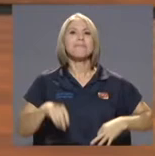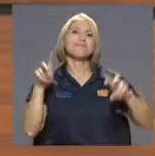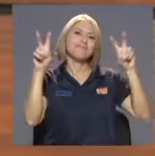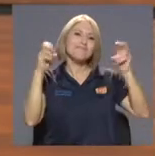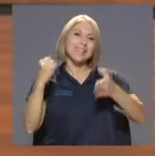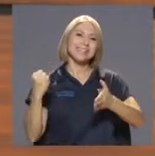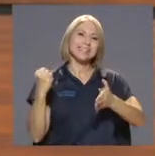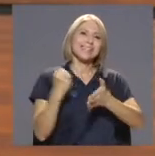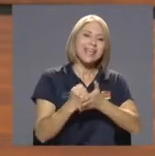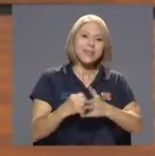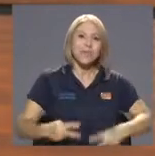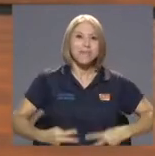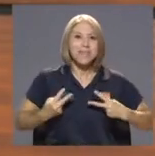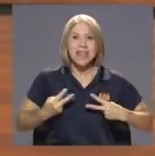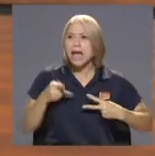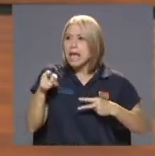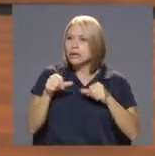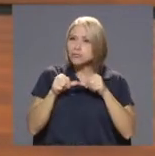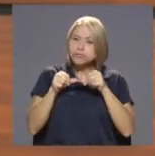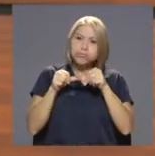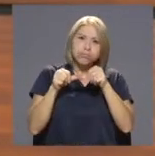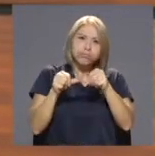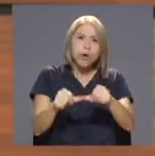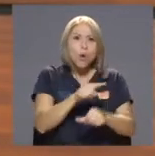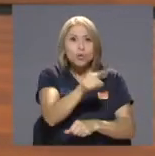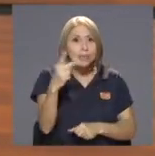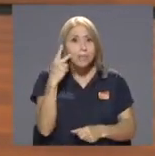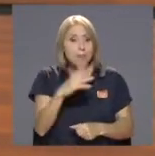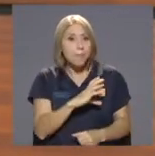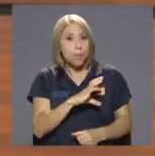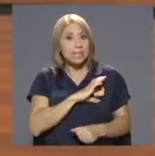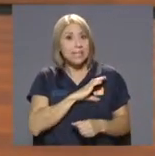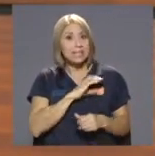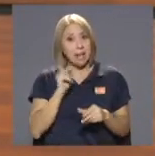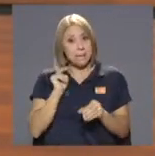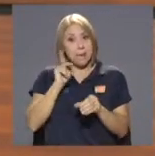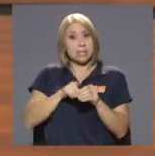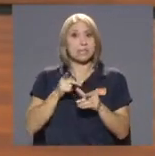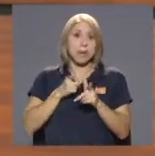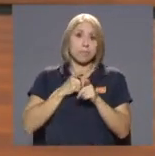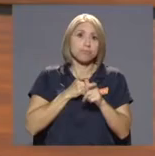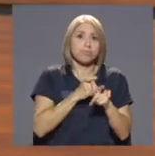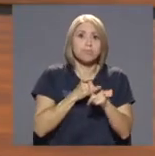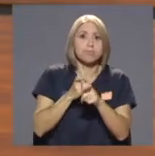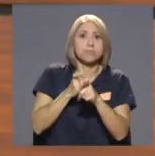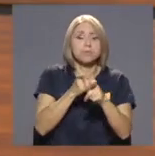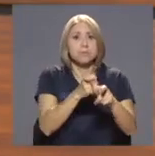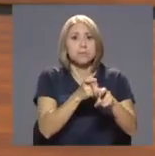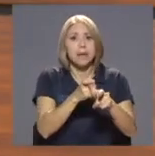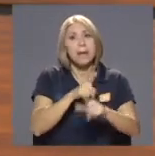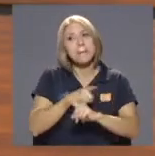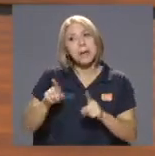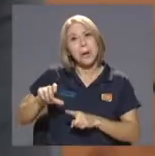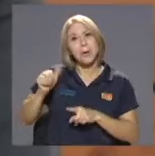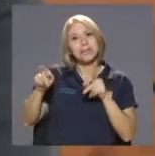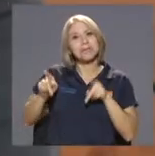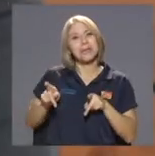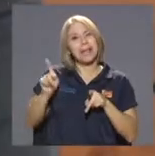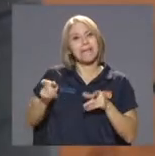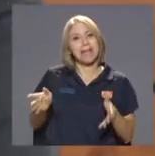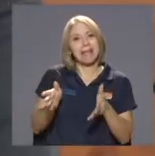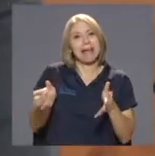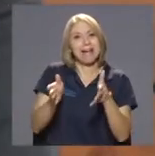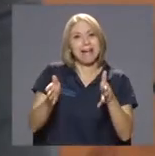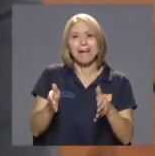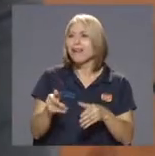hay algunos que lo siguen haciendo, y ustedes, policías, que participan en maratones incluso y en carreras. Hay otros como que hay que darles una empujadita. Yo los de Santana